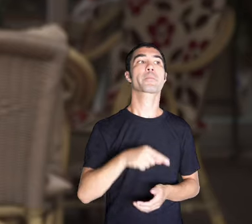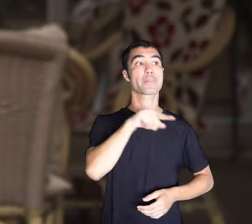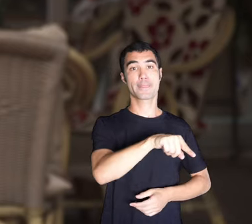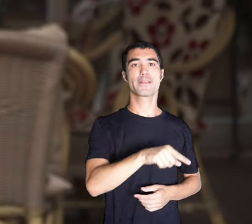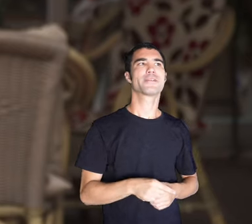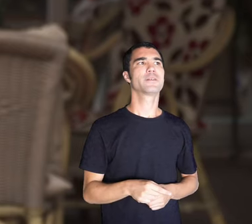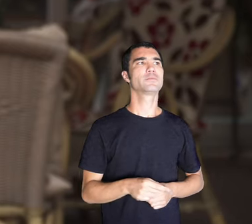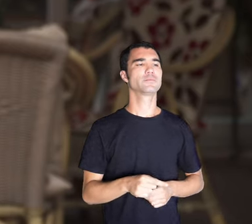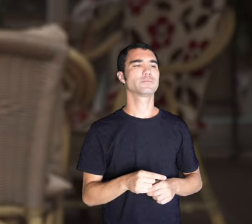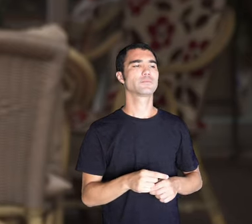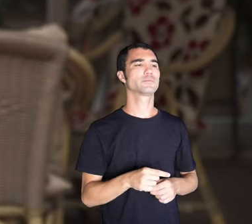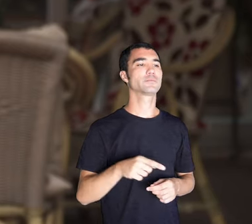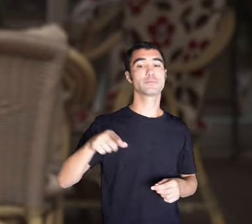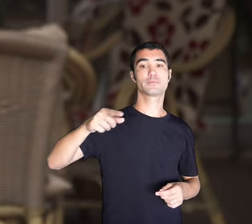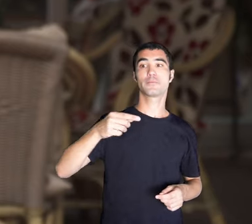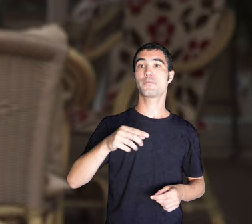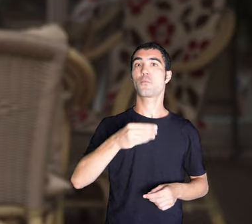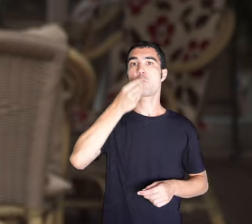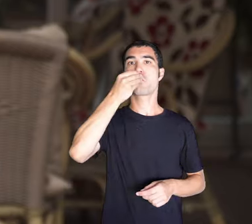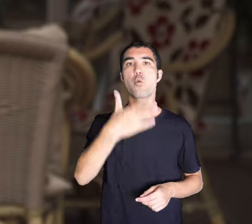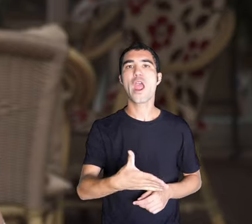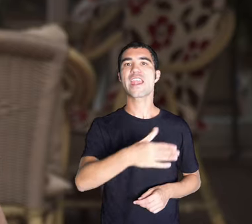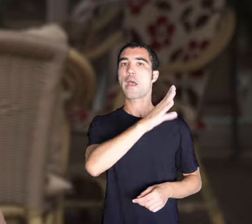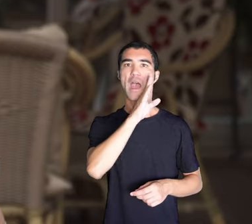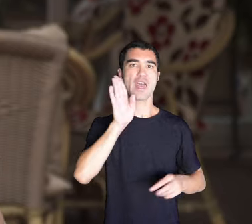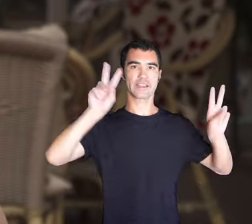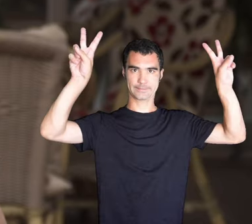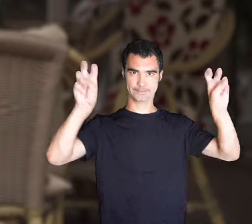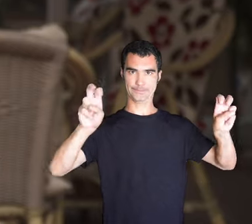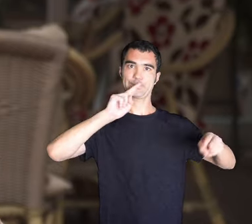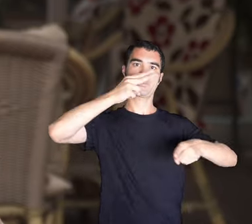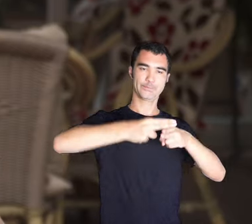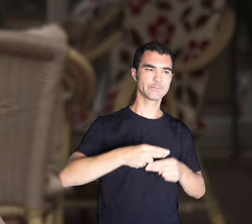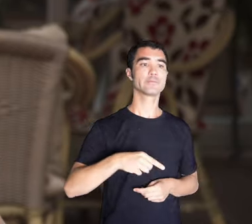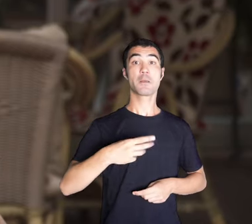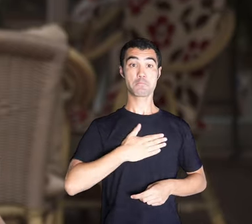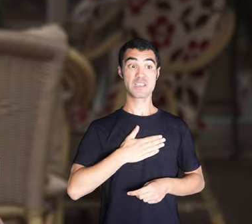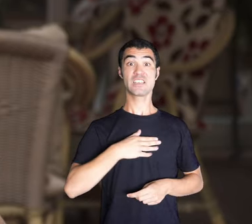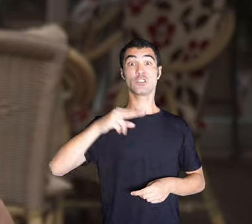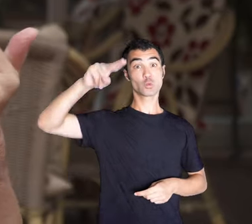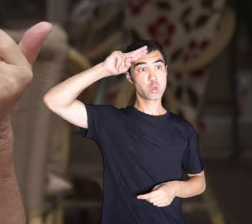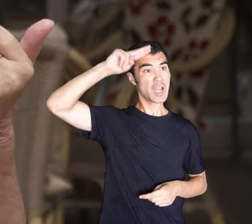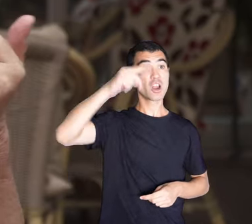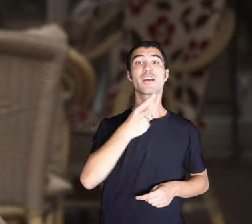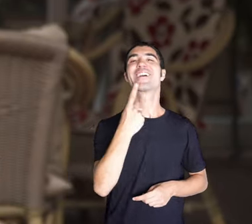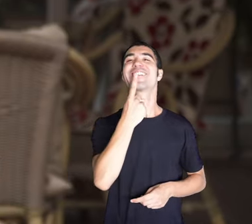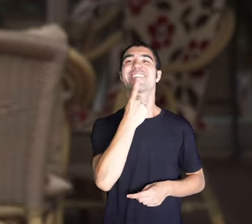comprado la Buena Madre. Y cuando mi suegro dijo, bueno, pero